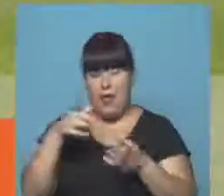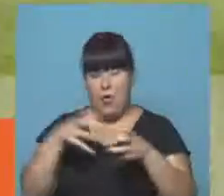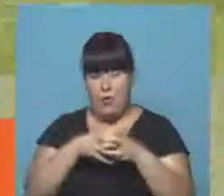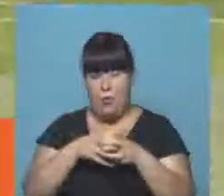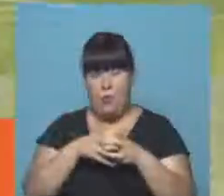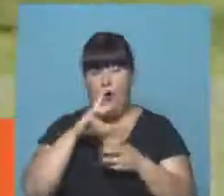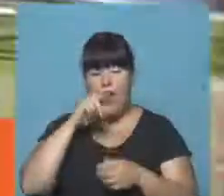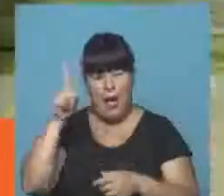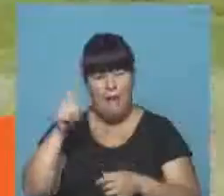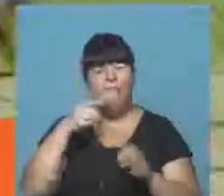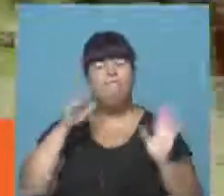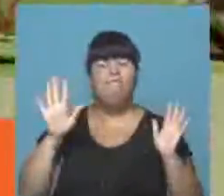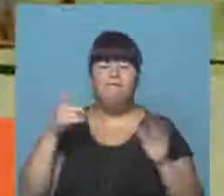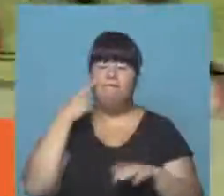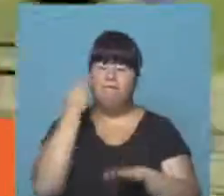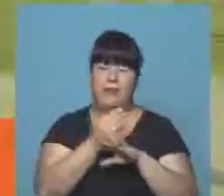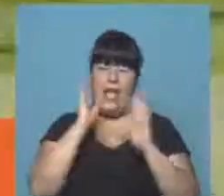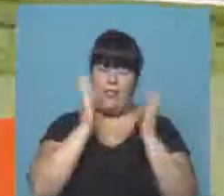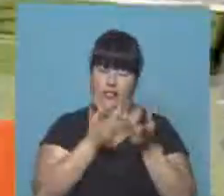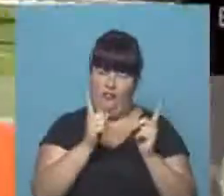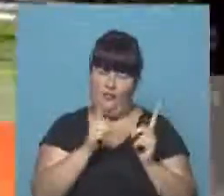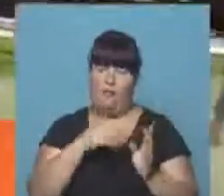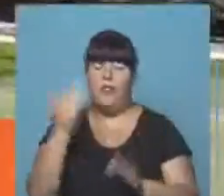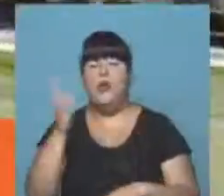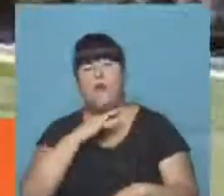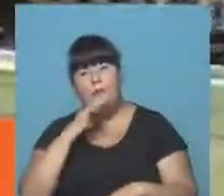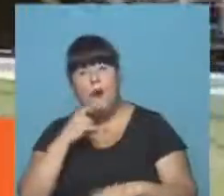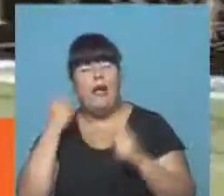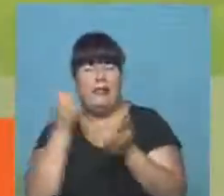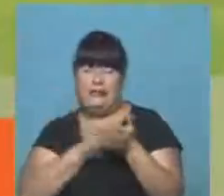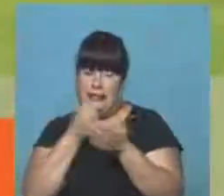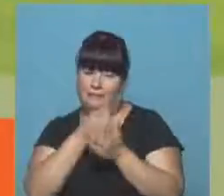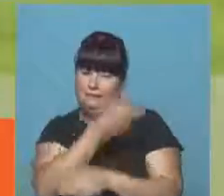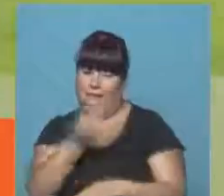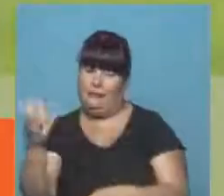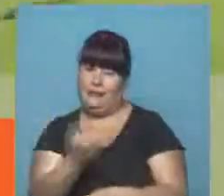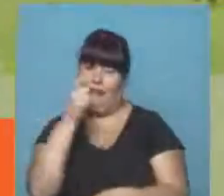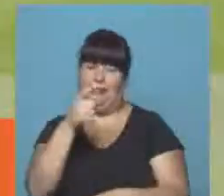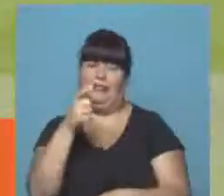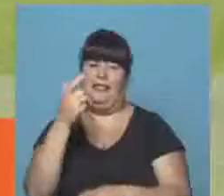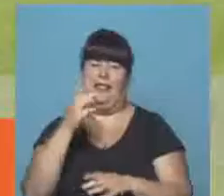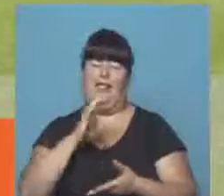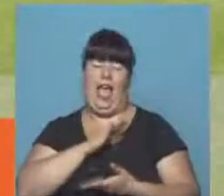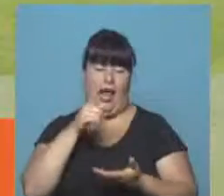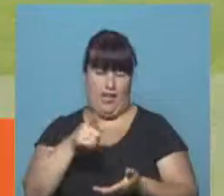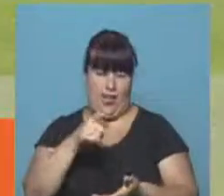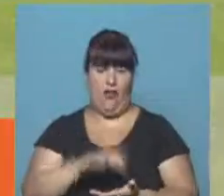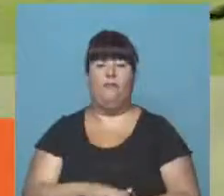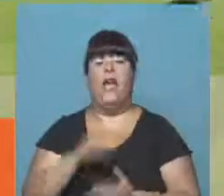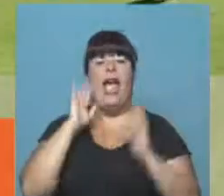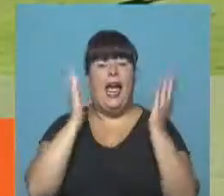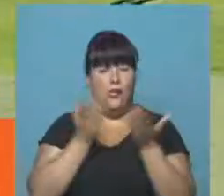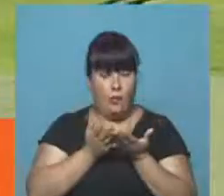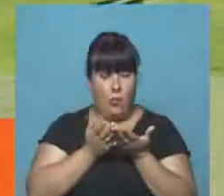conjunto de La Plata, dijo que lo ve jugando en Estudiantes. En el lado de Boca harán todo lo posible para quedarse con los servicios del jugador.